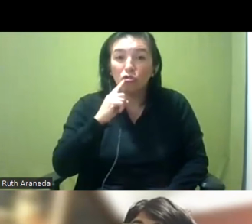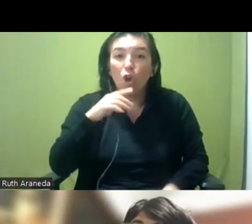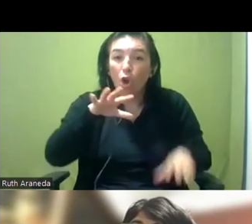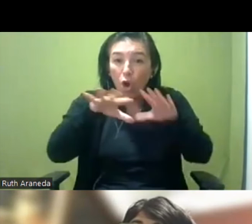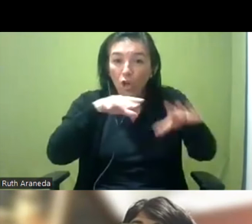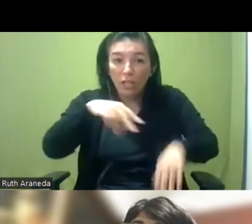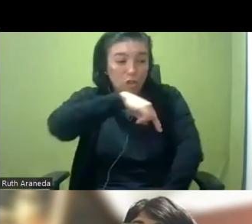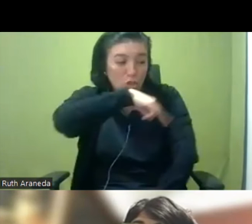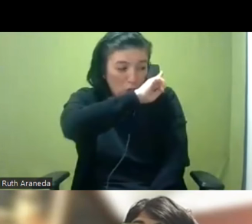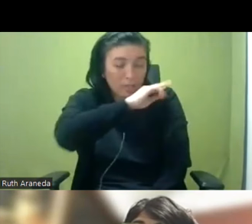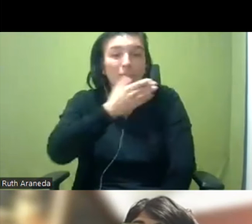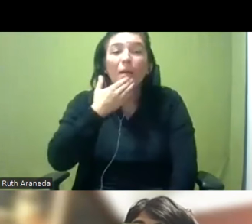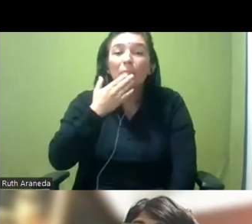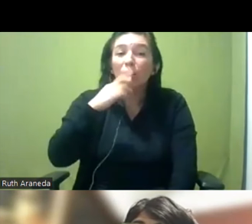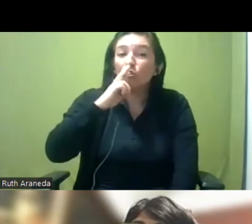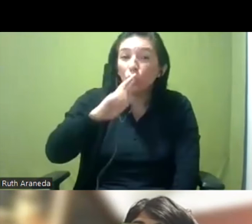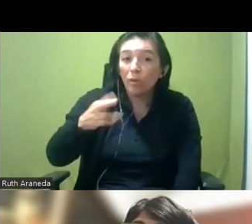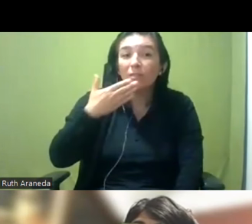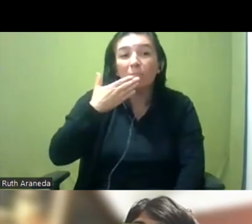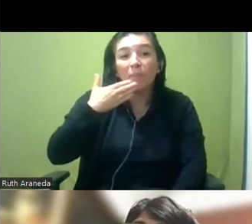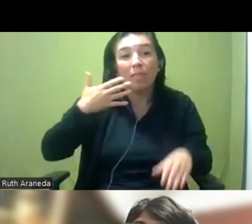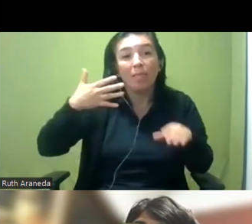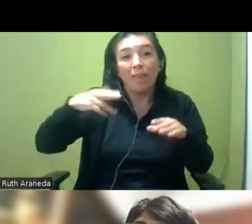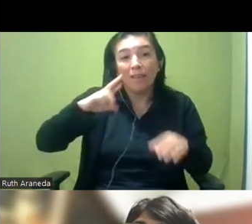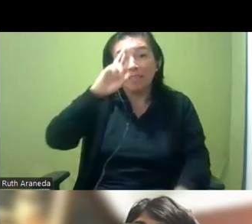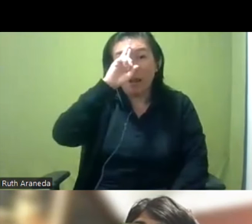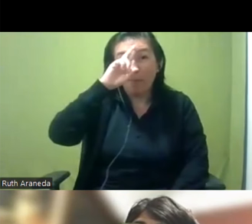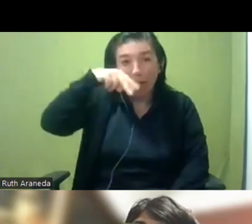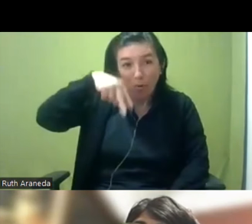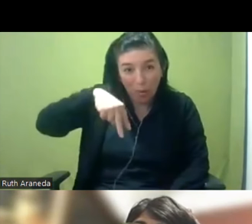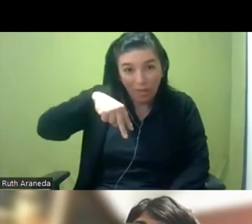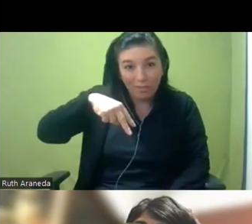más material de Rapa Nui. por supuesto.